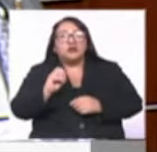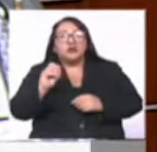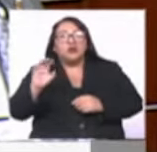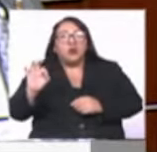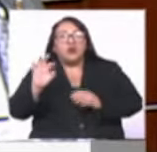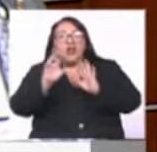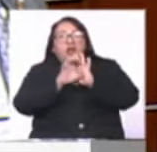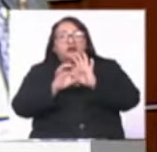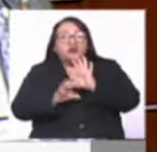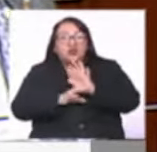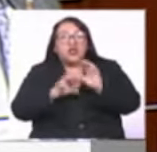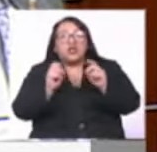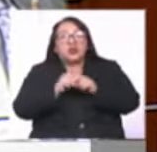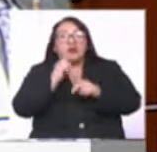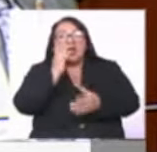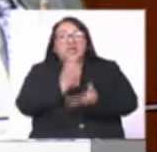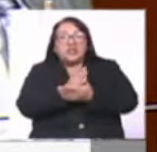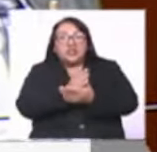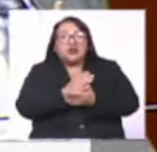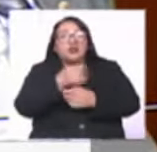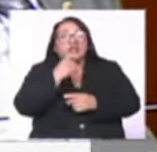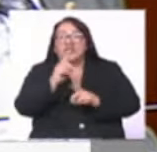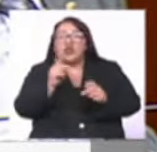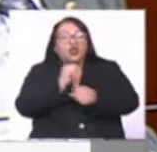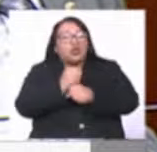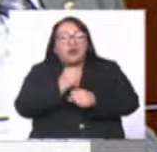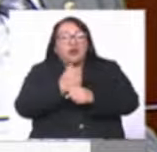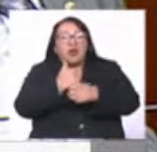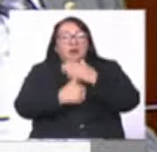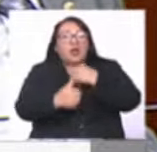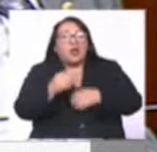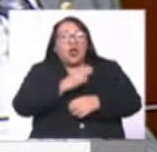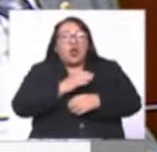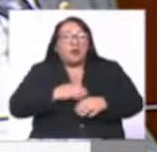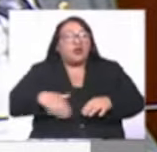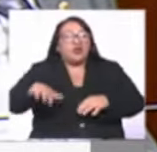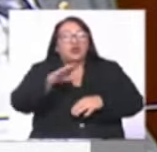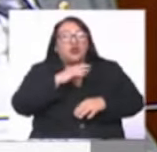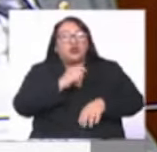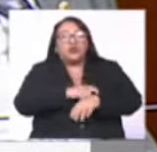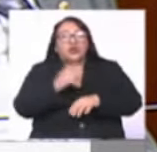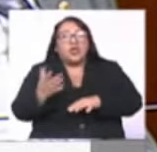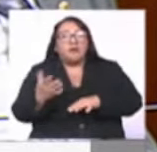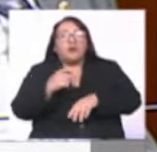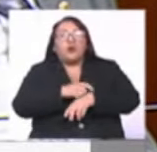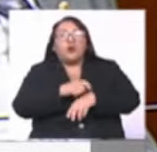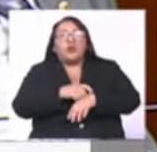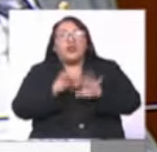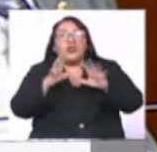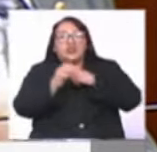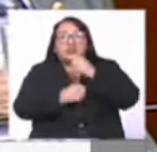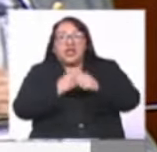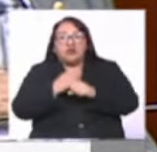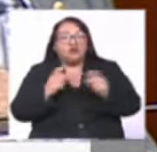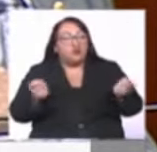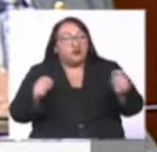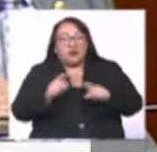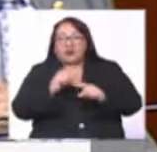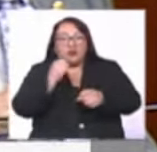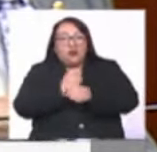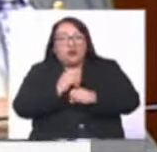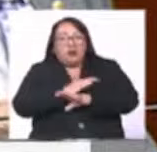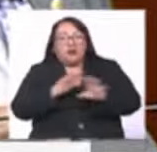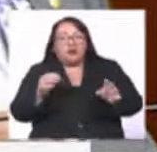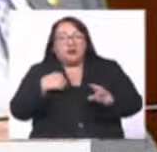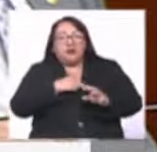Constitución y como sanción la inhabilitación en el ejercicio de toda función pública por el lapso de 10 años conforme lo establece el artículo 100 de